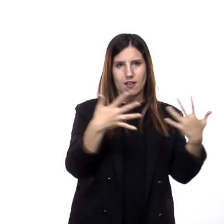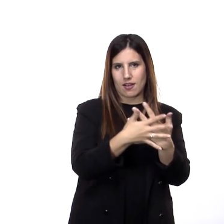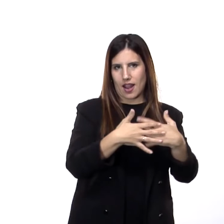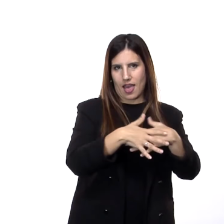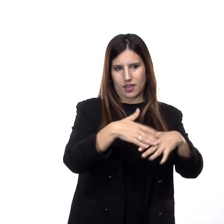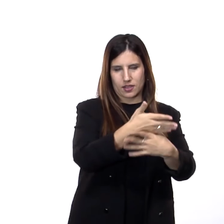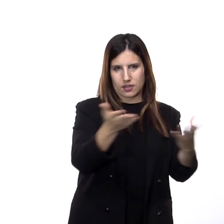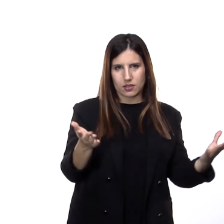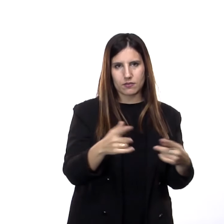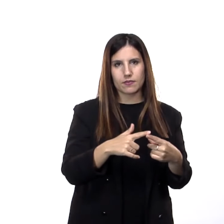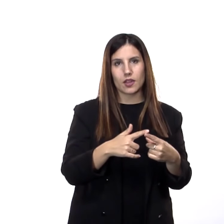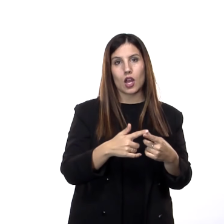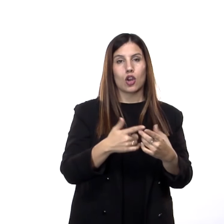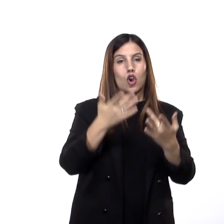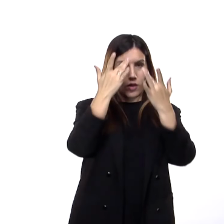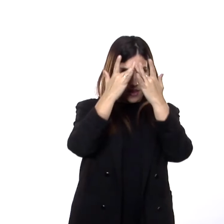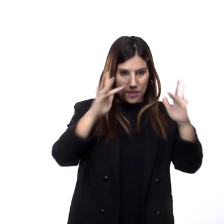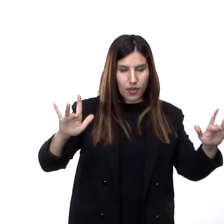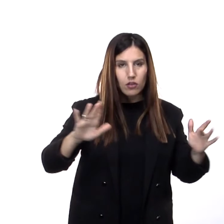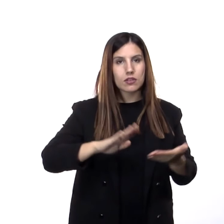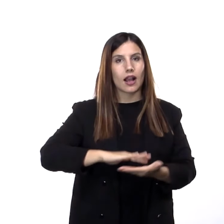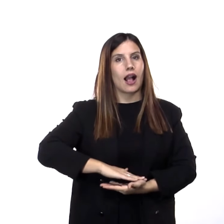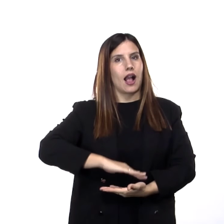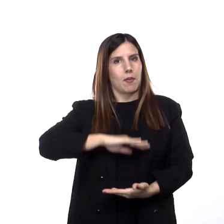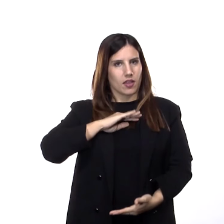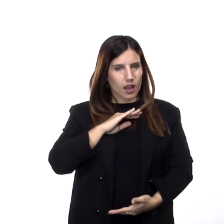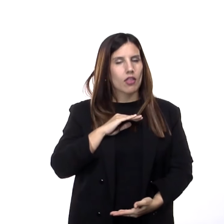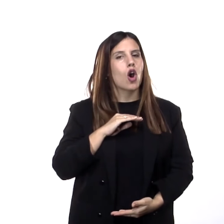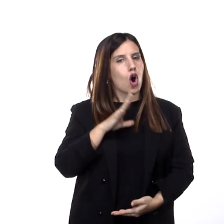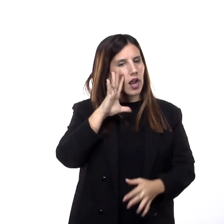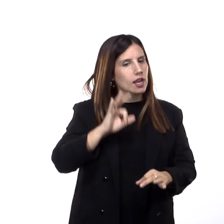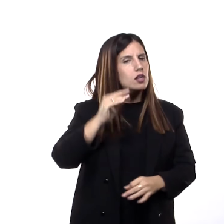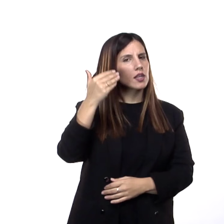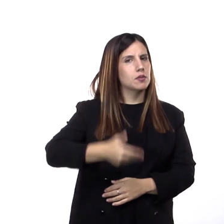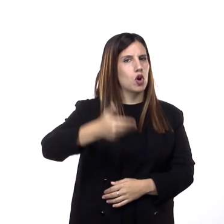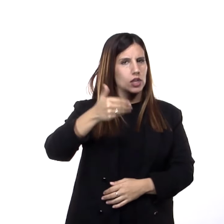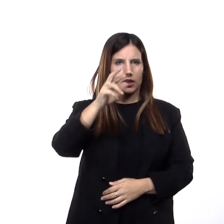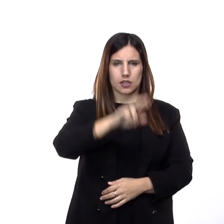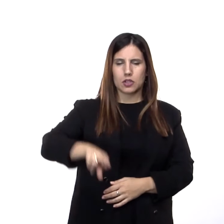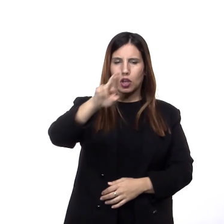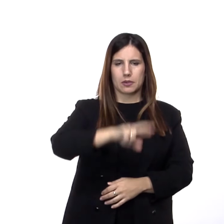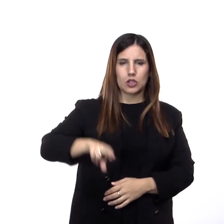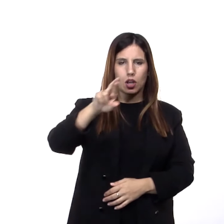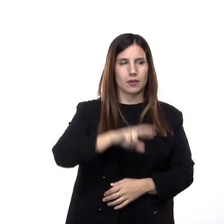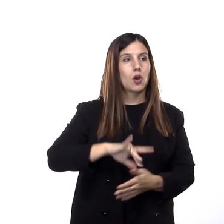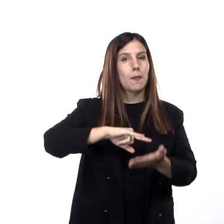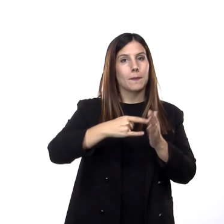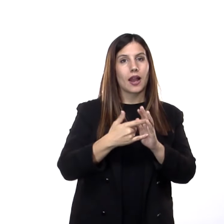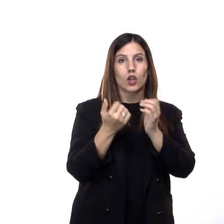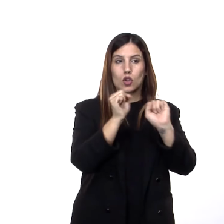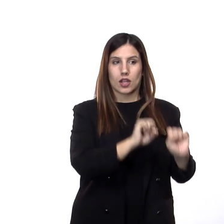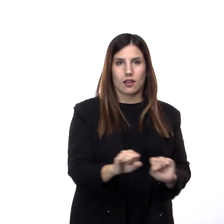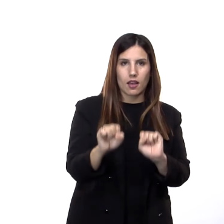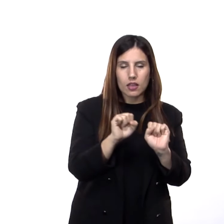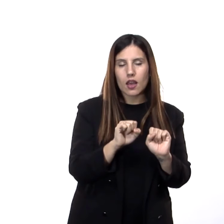capacitación que es algo que yo creo que tenemos que insistir ente mucho y siempre nos quedaremos cortos planes de contingencia de protección de activos